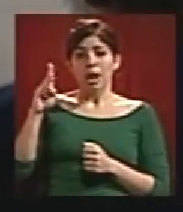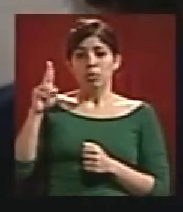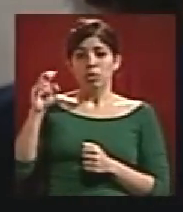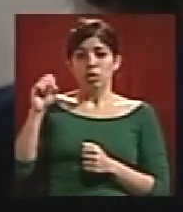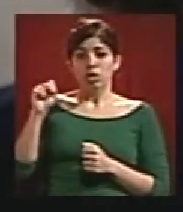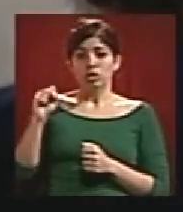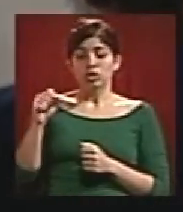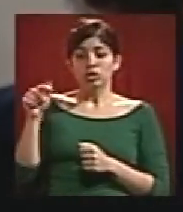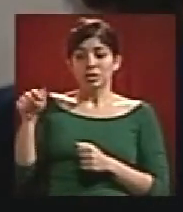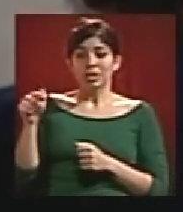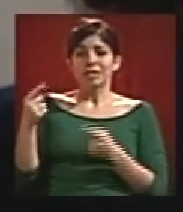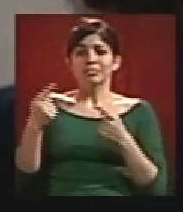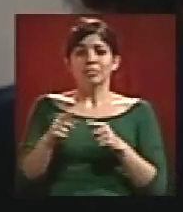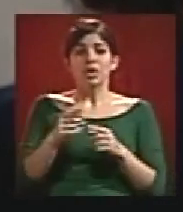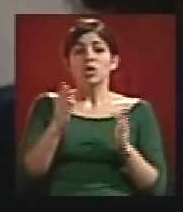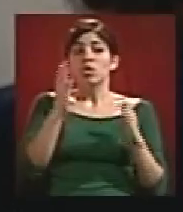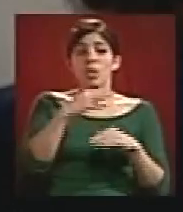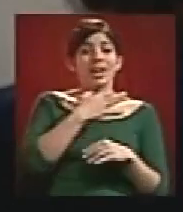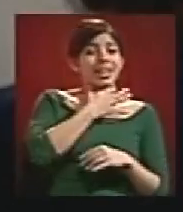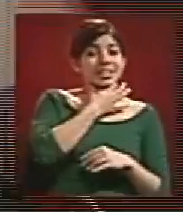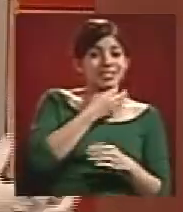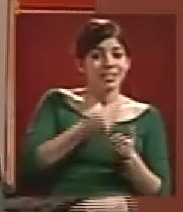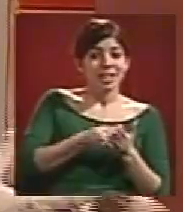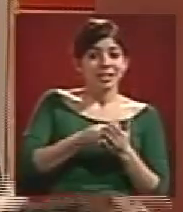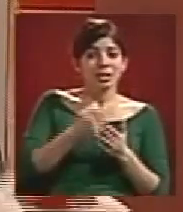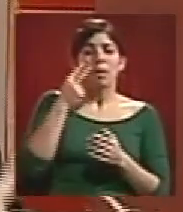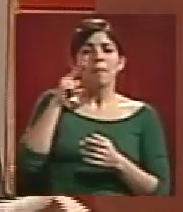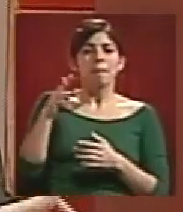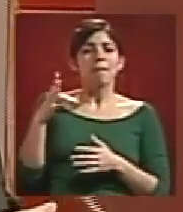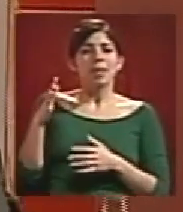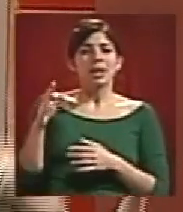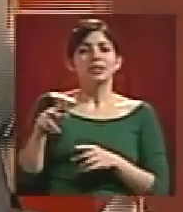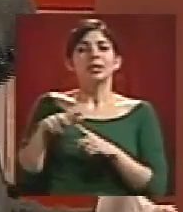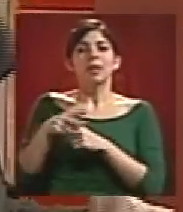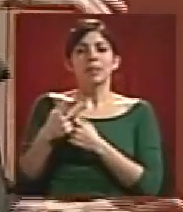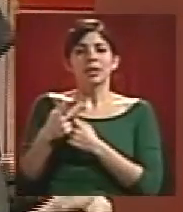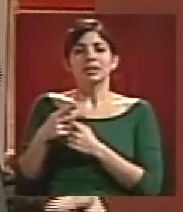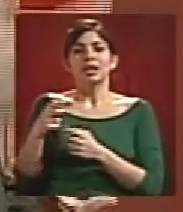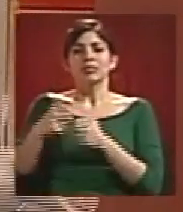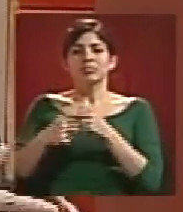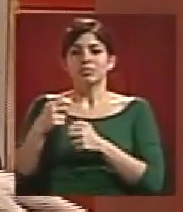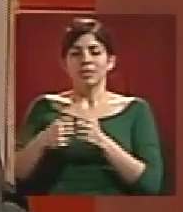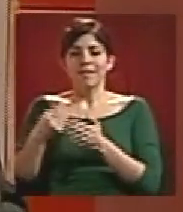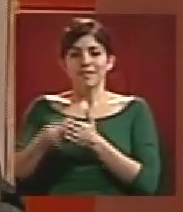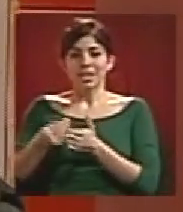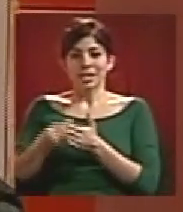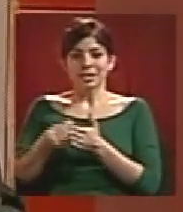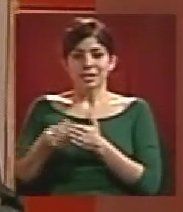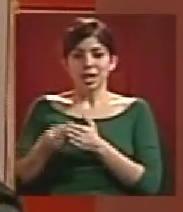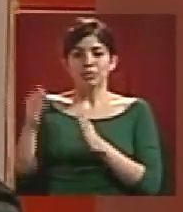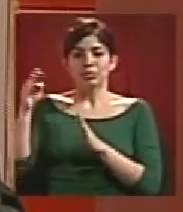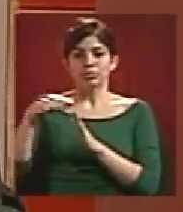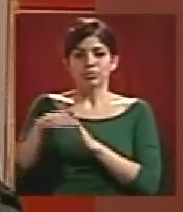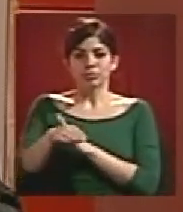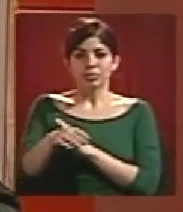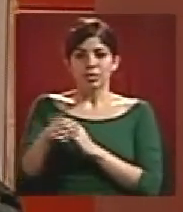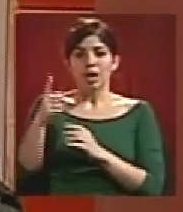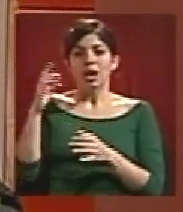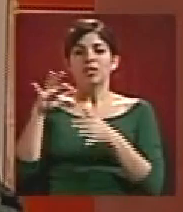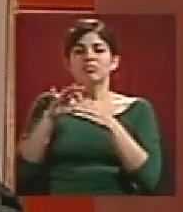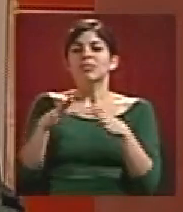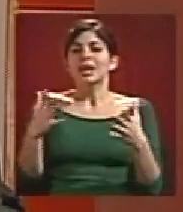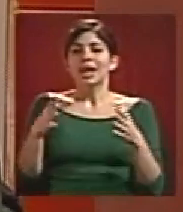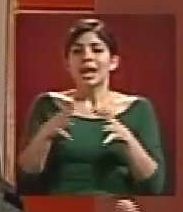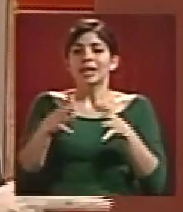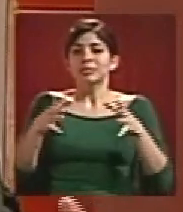crisis financiera de por sí da la impresión que la economía mundial iba a estar empezando en una etapa más hacia abajo en el ciclo de expansión, ¿verdad? Entonces